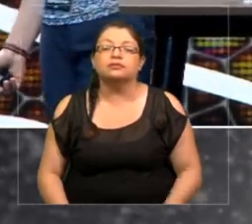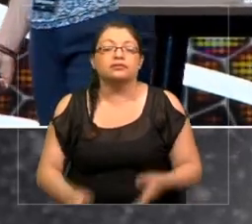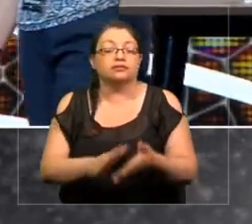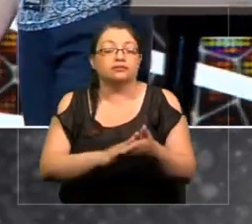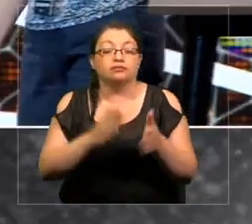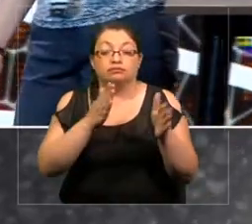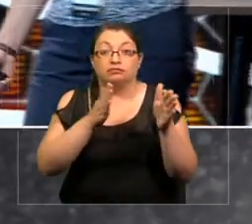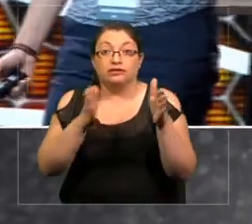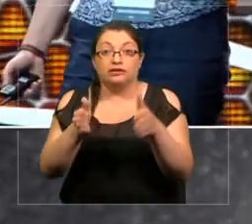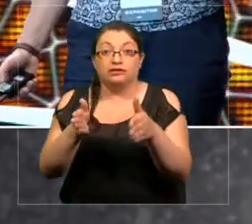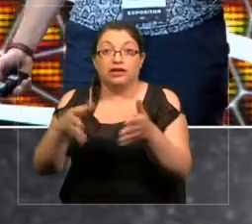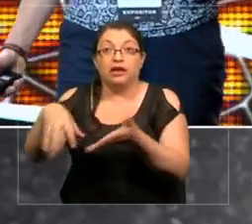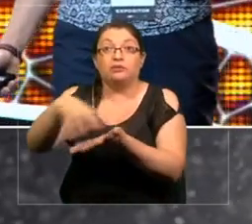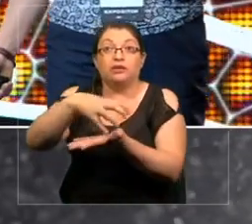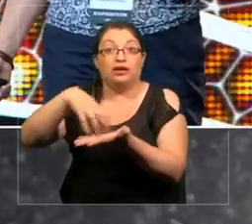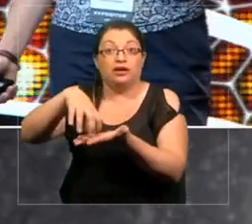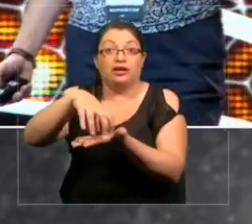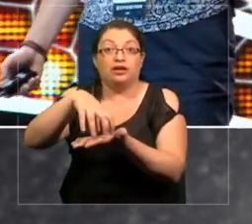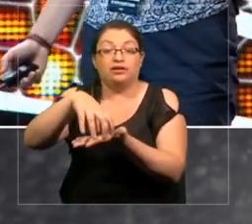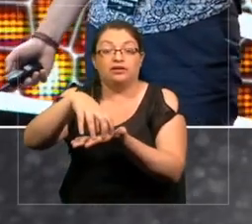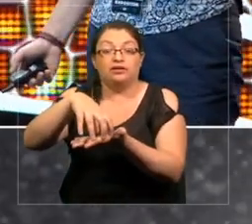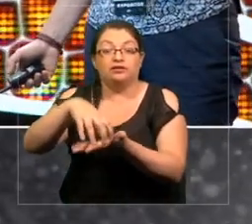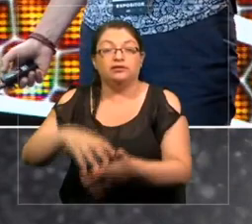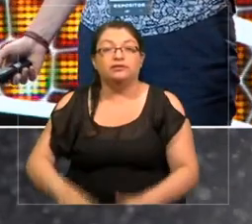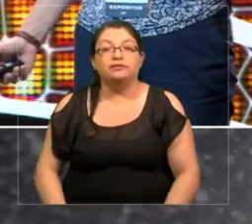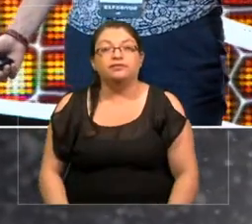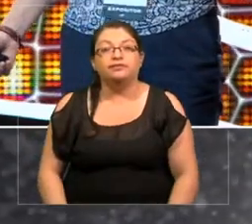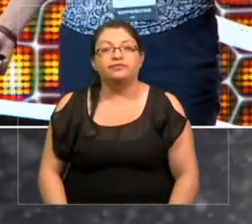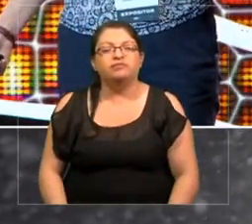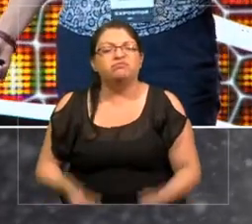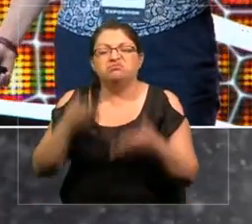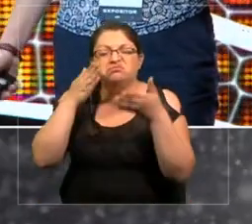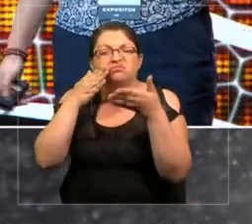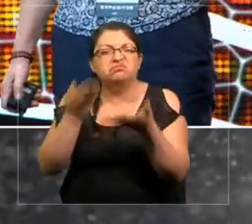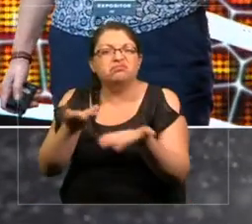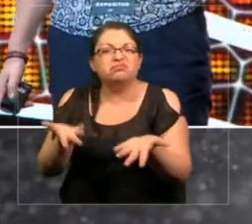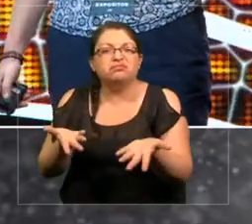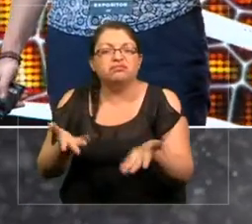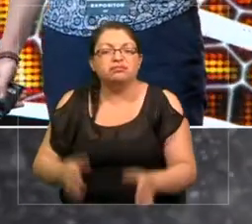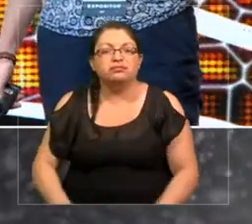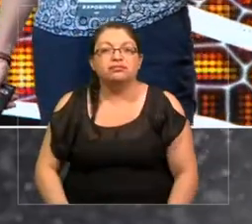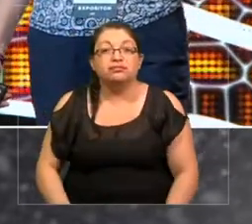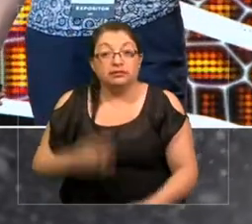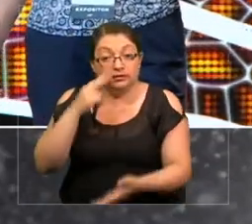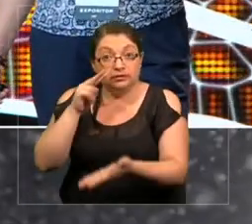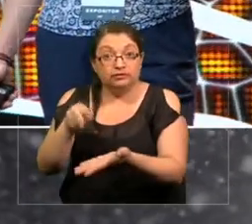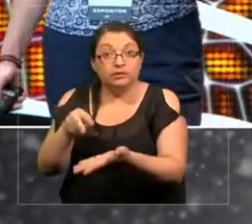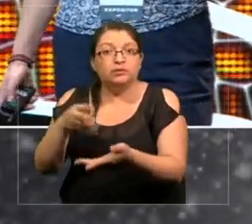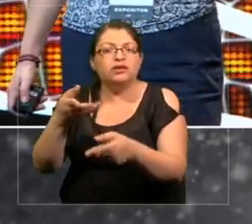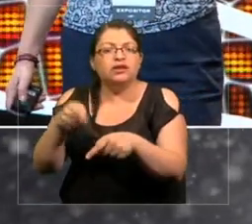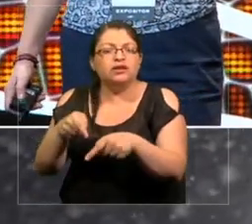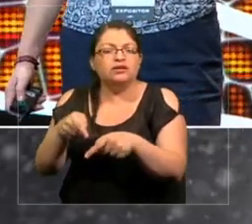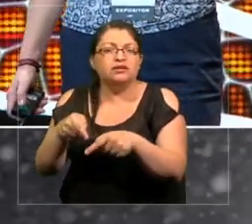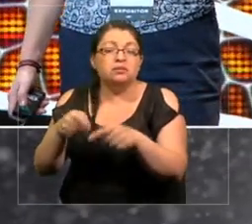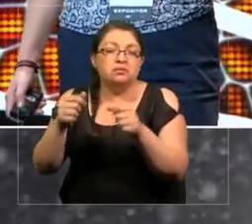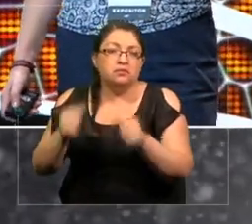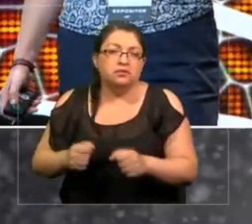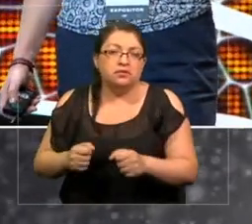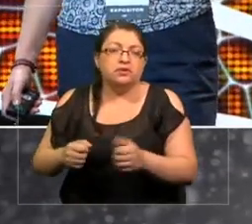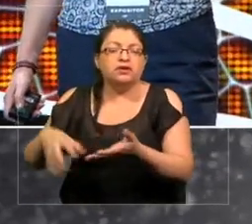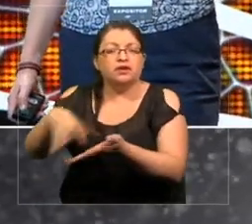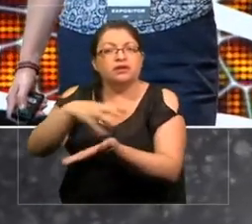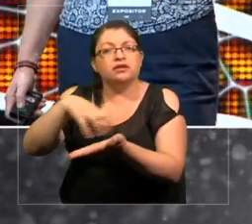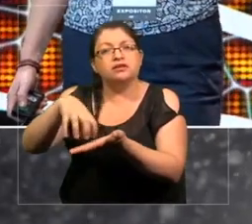si miramos las ciudades qué es lo que vemos vemos que probablemente las